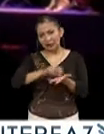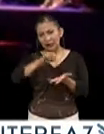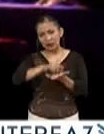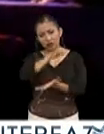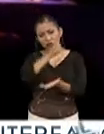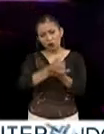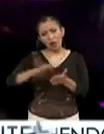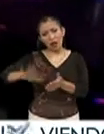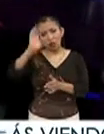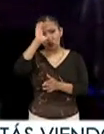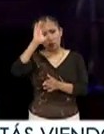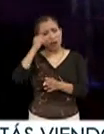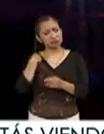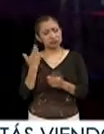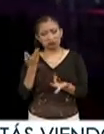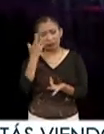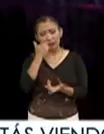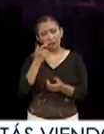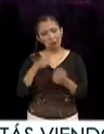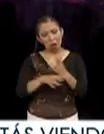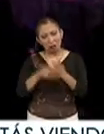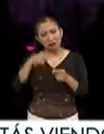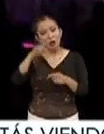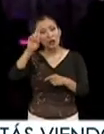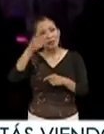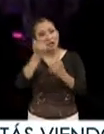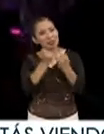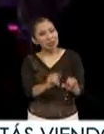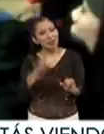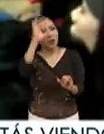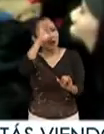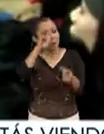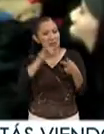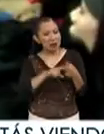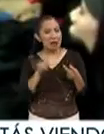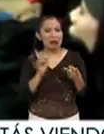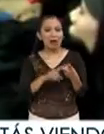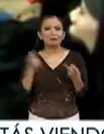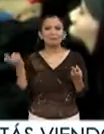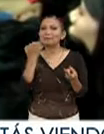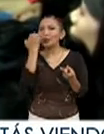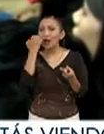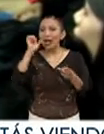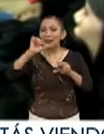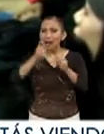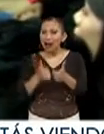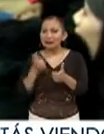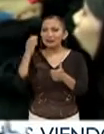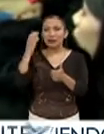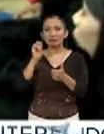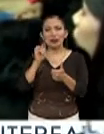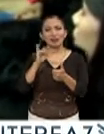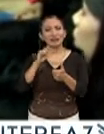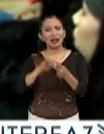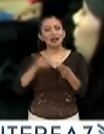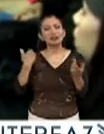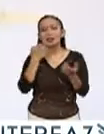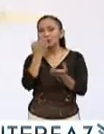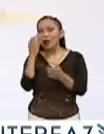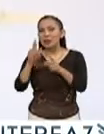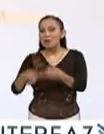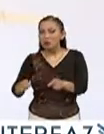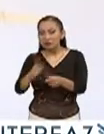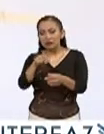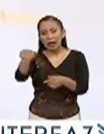es una ciudad cultural por muchas razones. Aquí está la Universidad Autónoma de Coahuila, la Escuela de Artes Plásticas, la Facultad de Música.